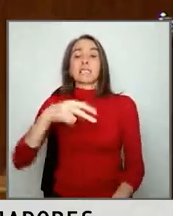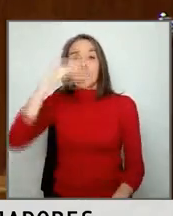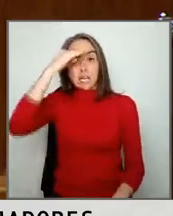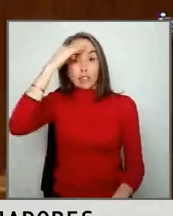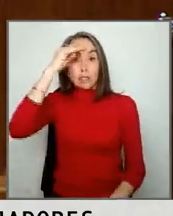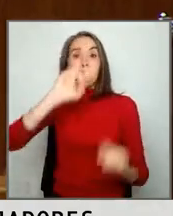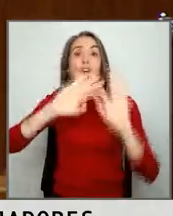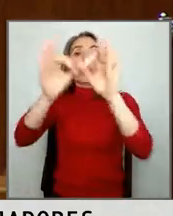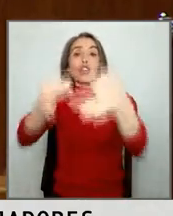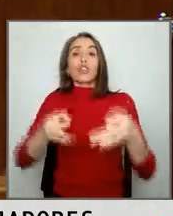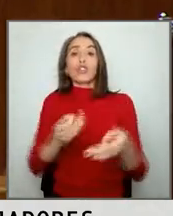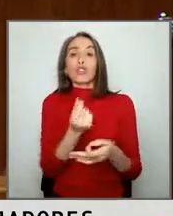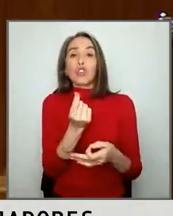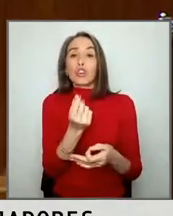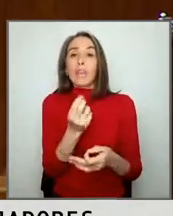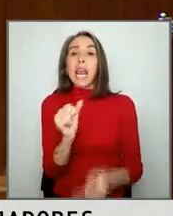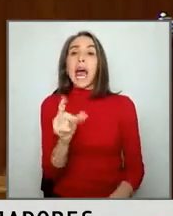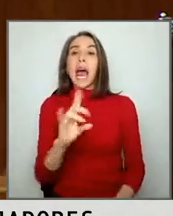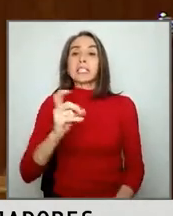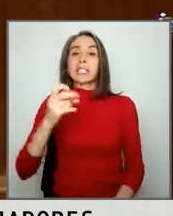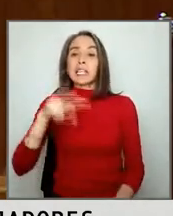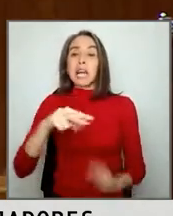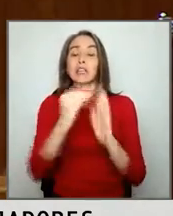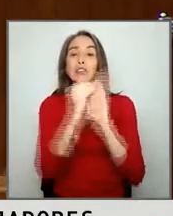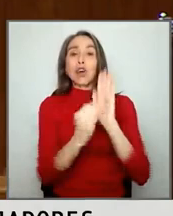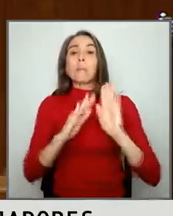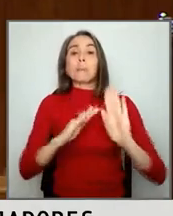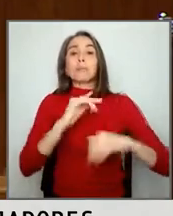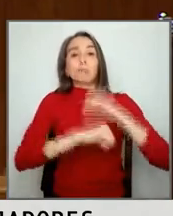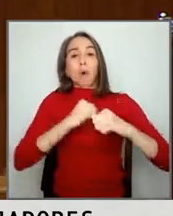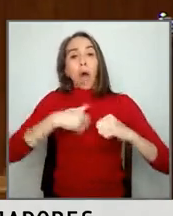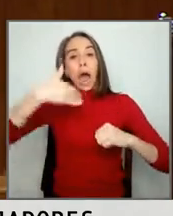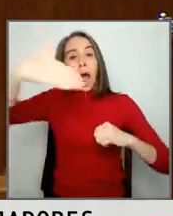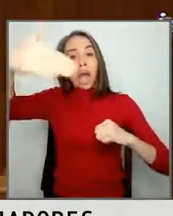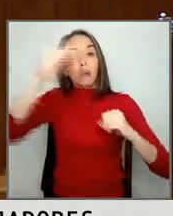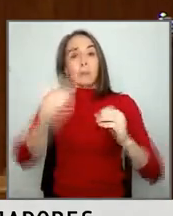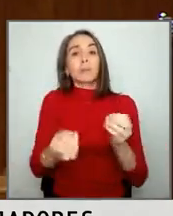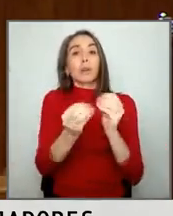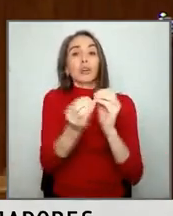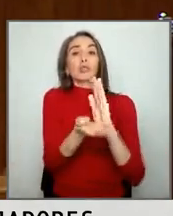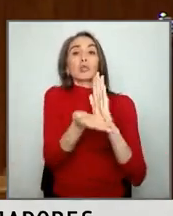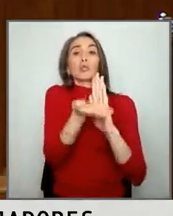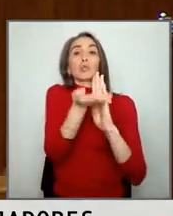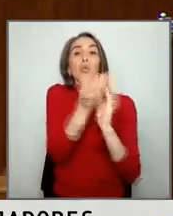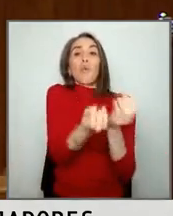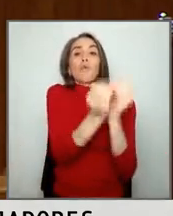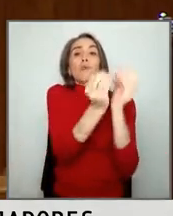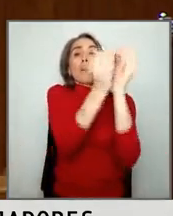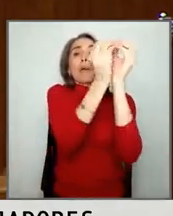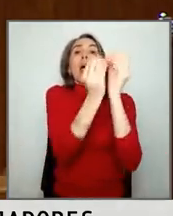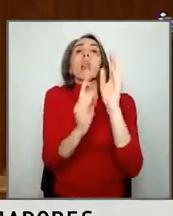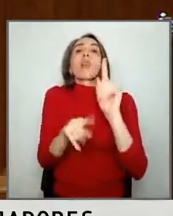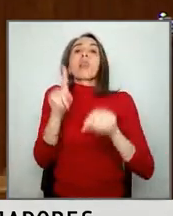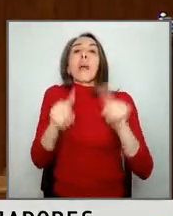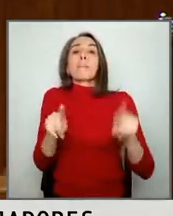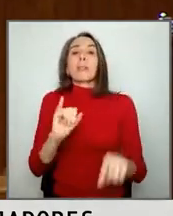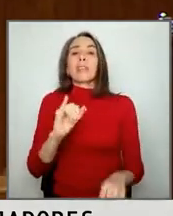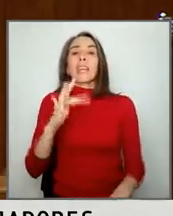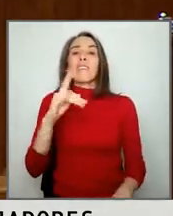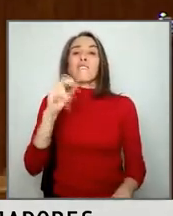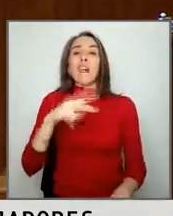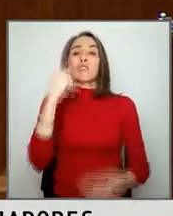de manera que este se conserve en el tiempo y se reajuste de acuerdo a la inflación anual en otro punto